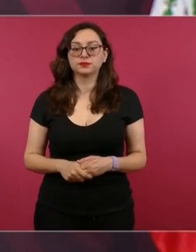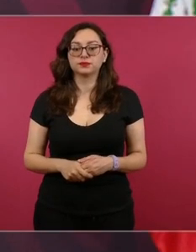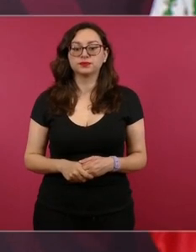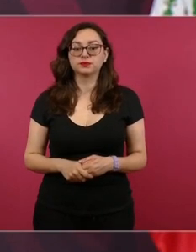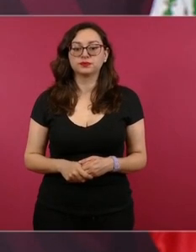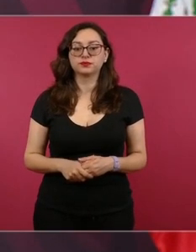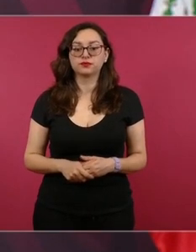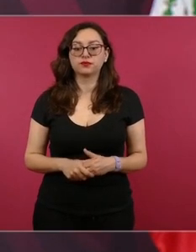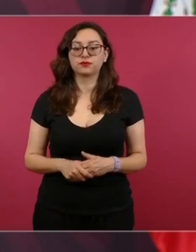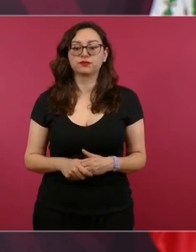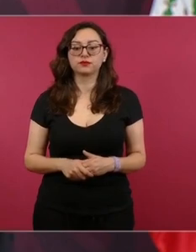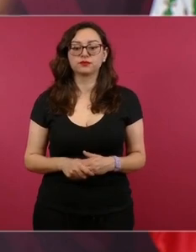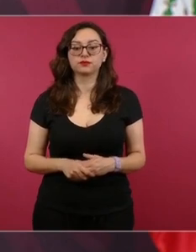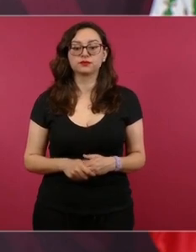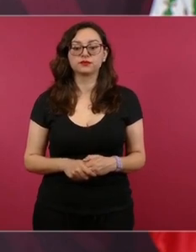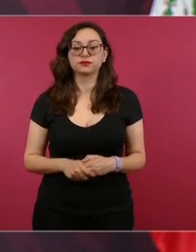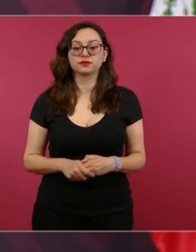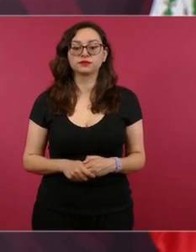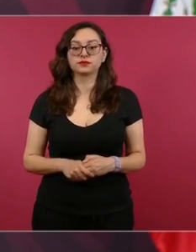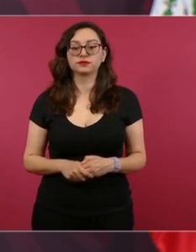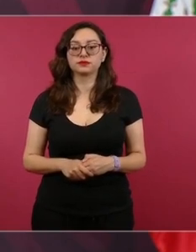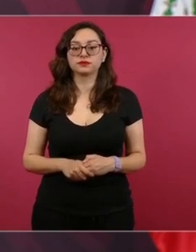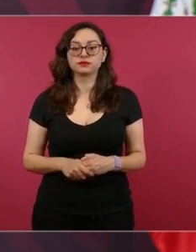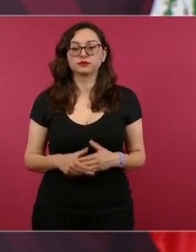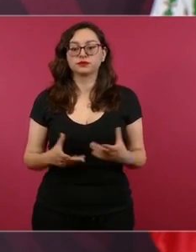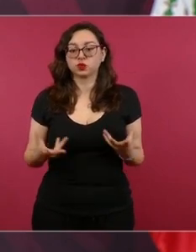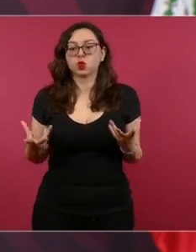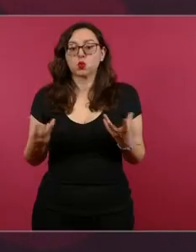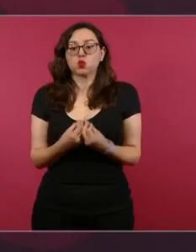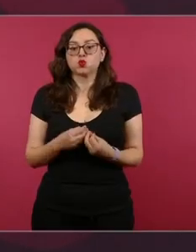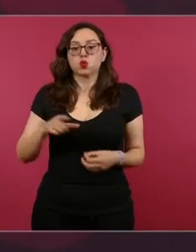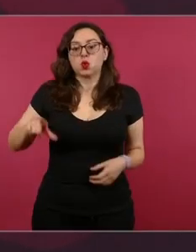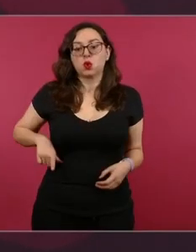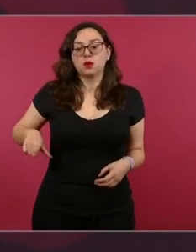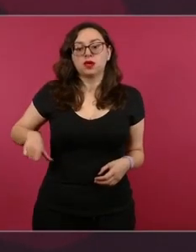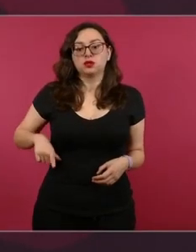se constituyó durante el gobierno de Salinas,